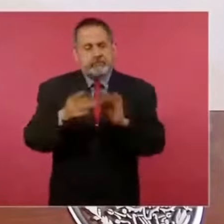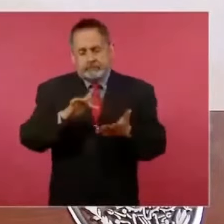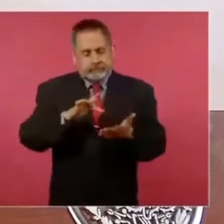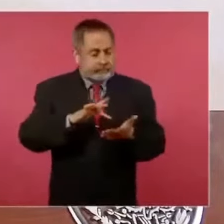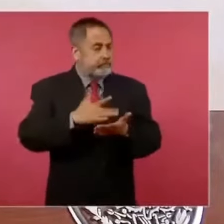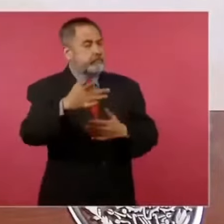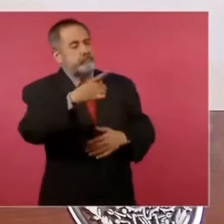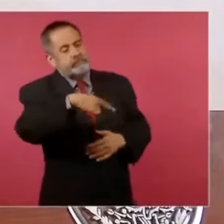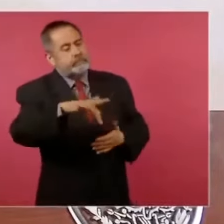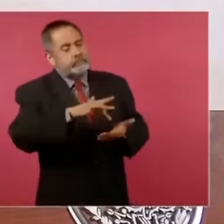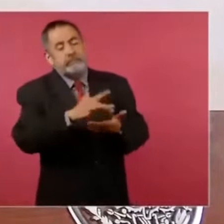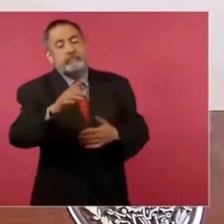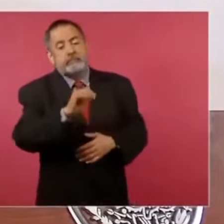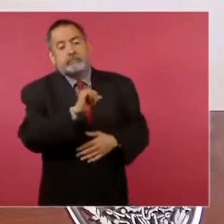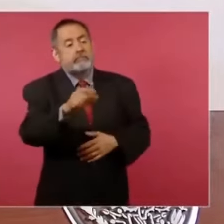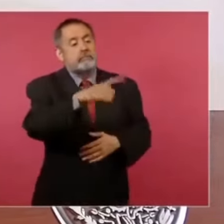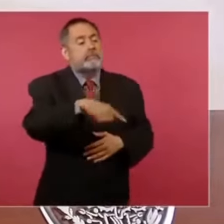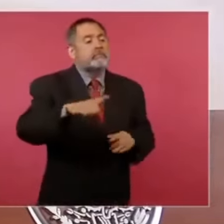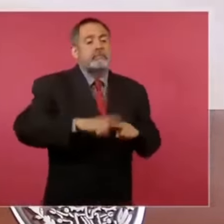mucho a